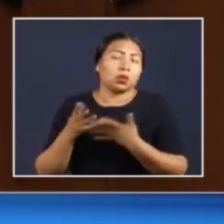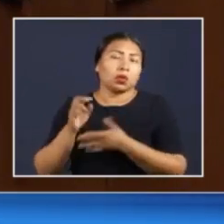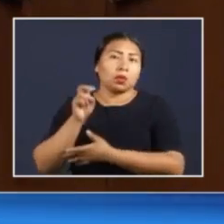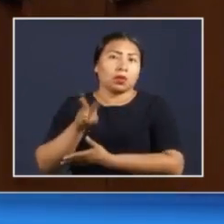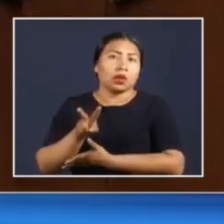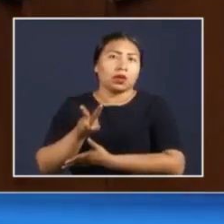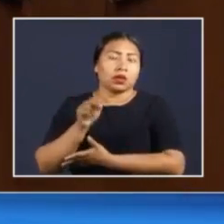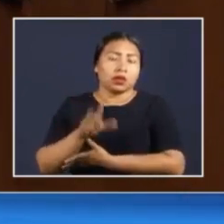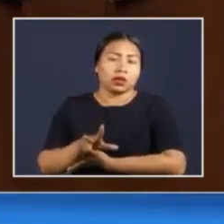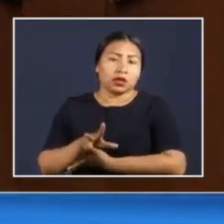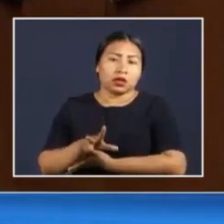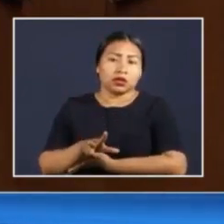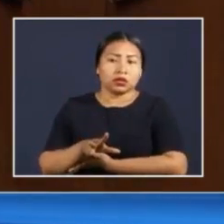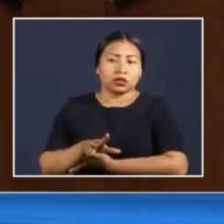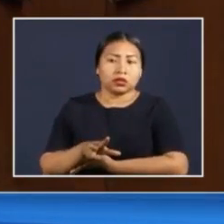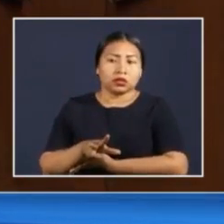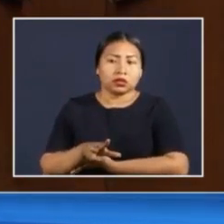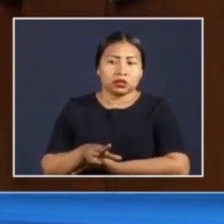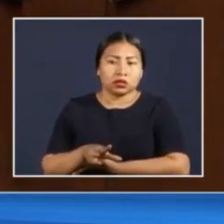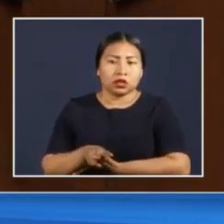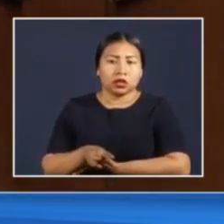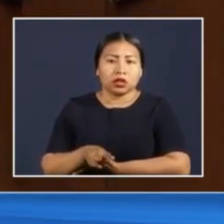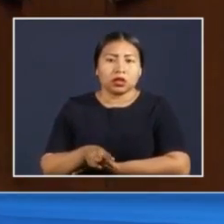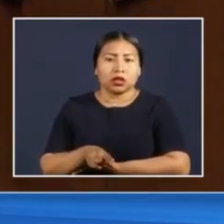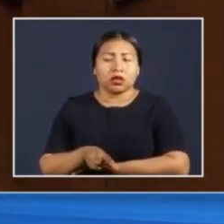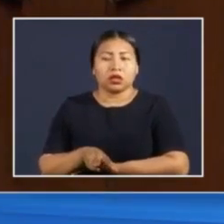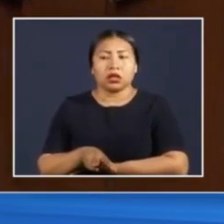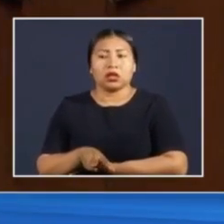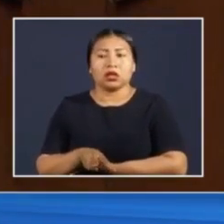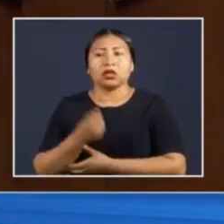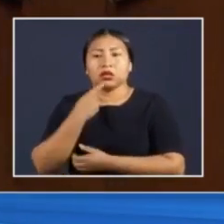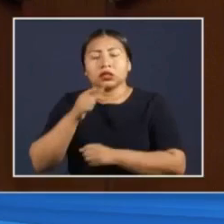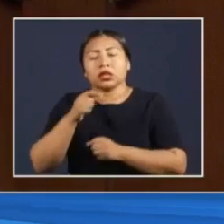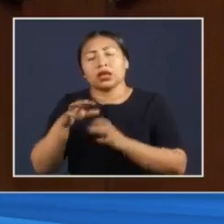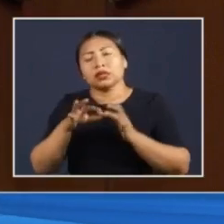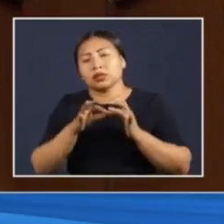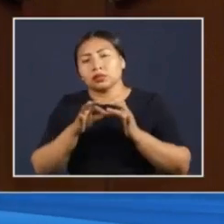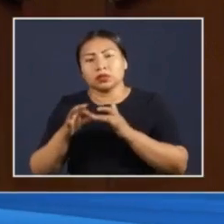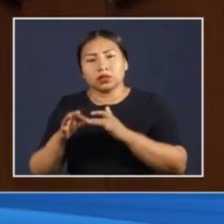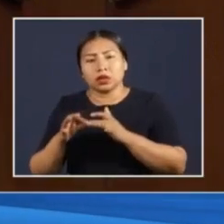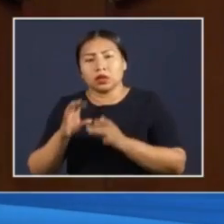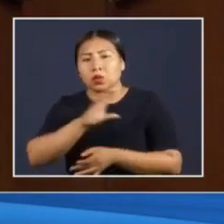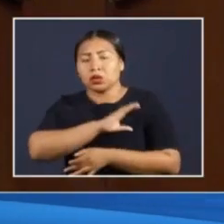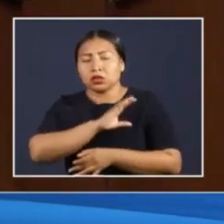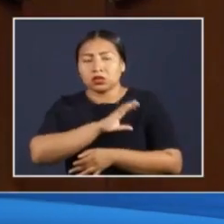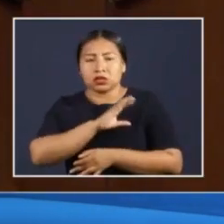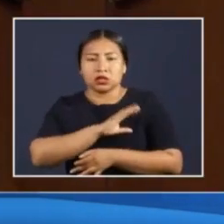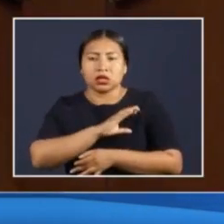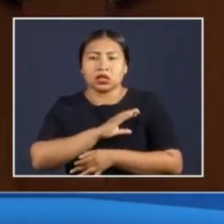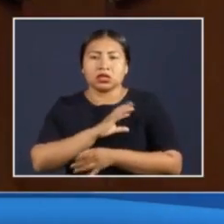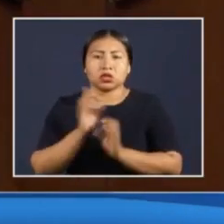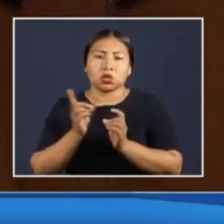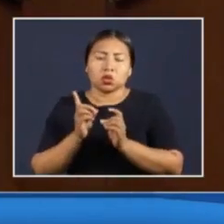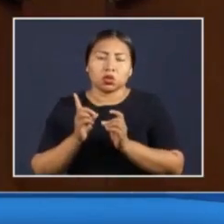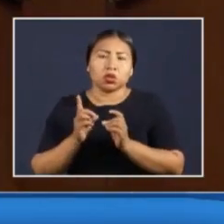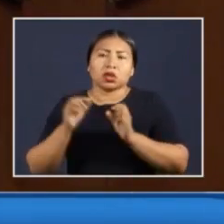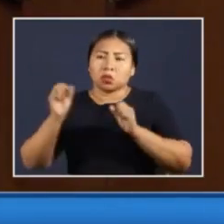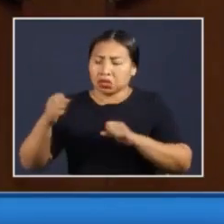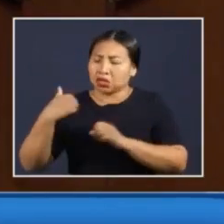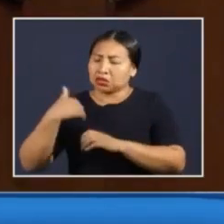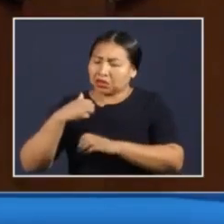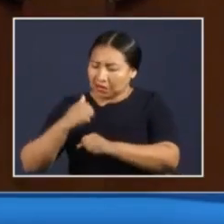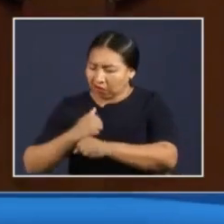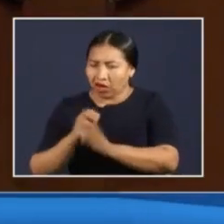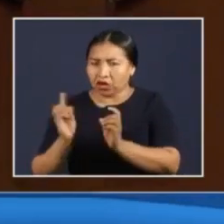ya reconocidos en el resto de la fuerza pública especialistas en materia penitenciaria que a pesar de haber sido graduados de la